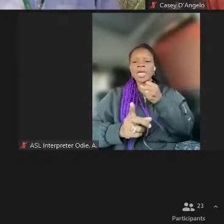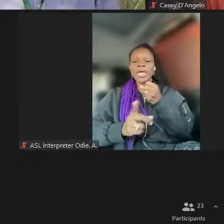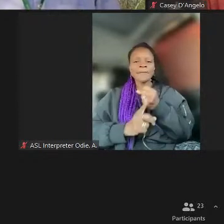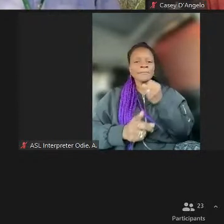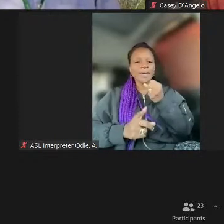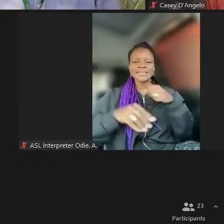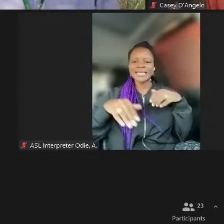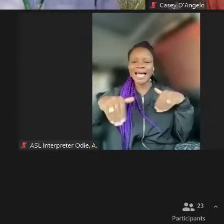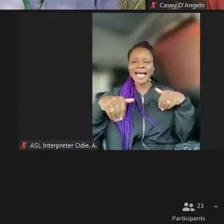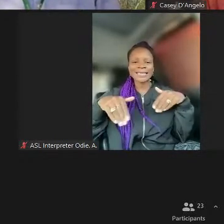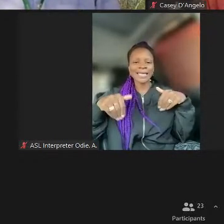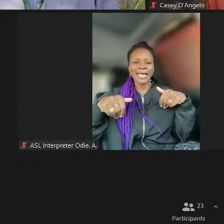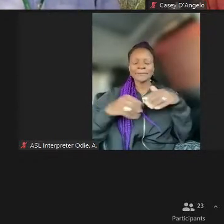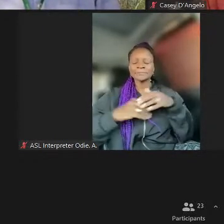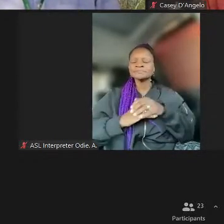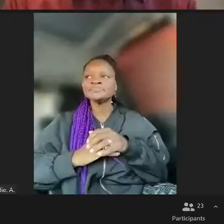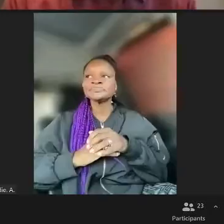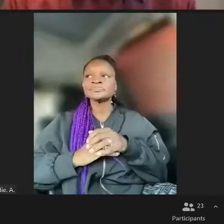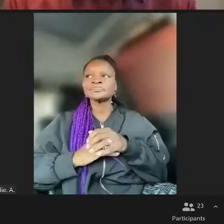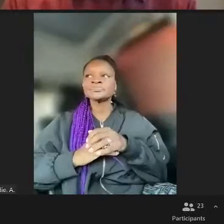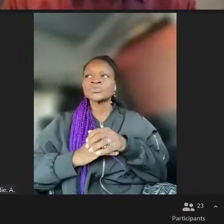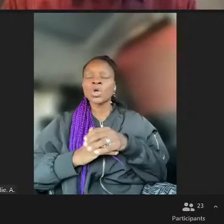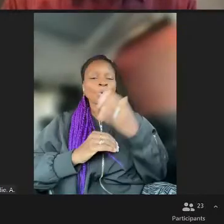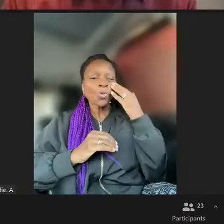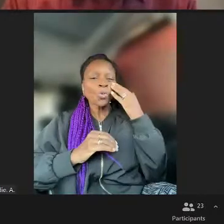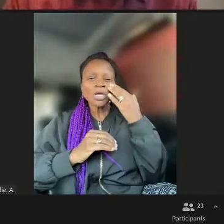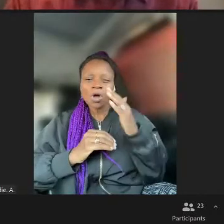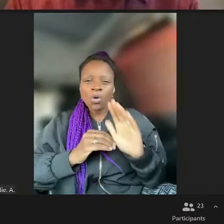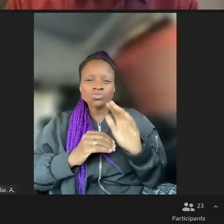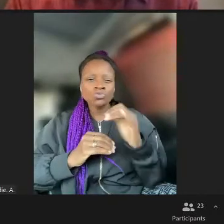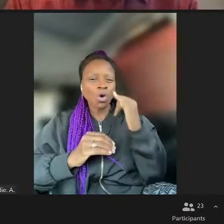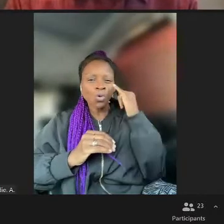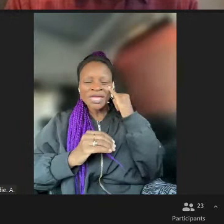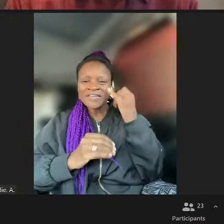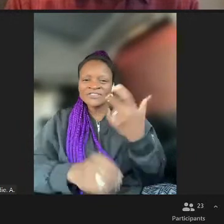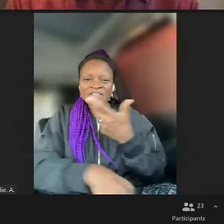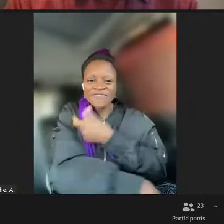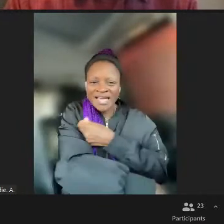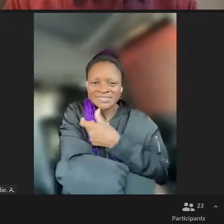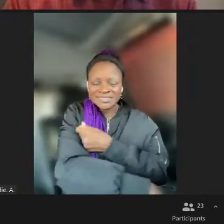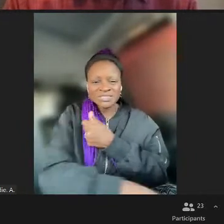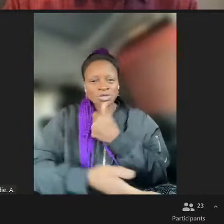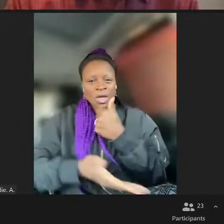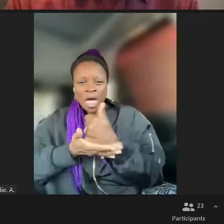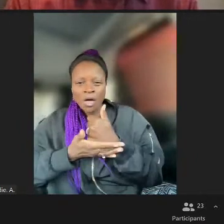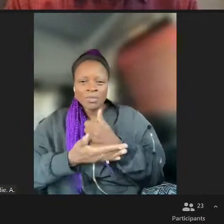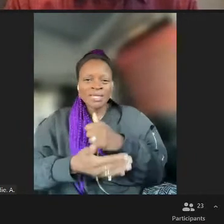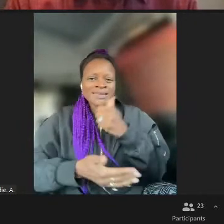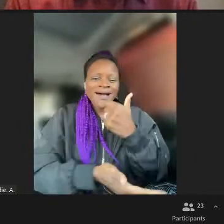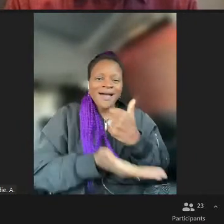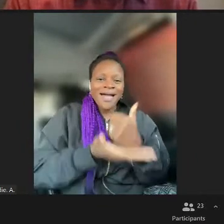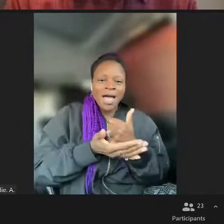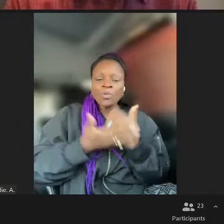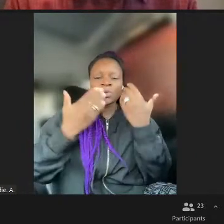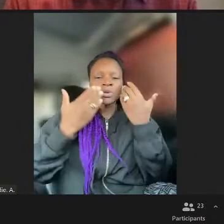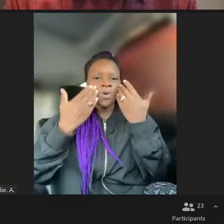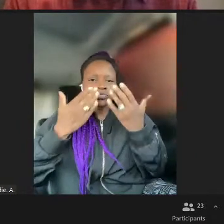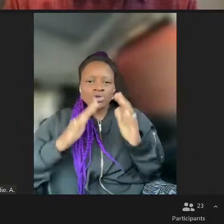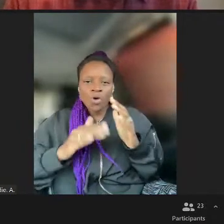hacer todavía. Y como dijo Paul hasta ahorita, no sabemos qué tan efectivas son las vacunas contra eso.